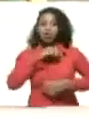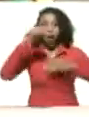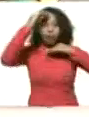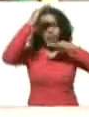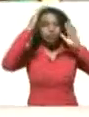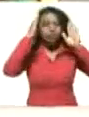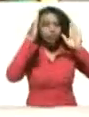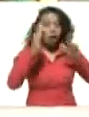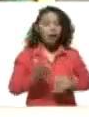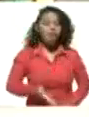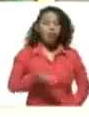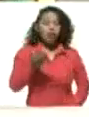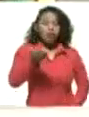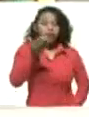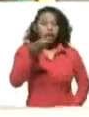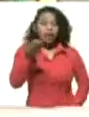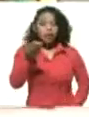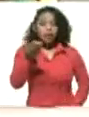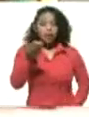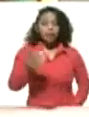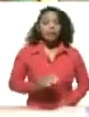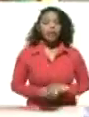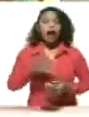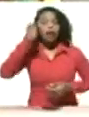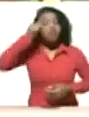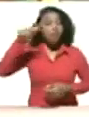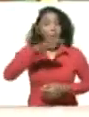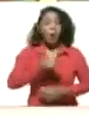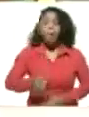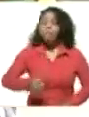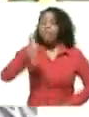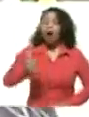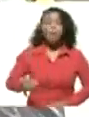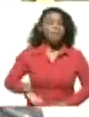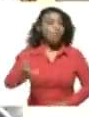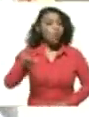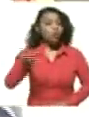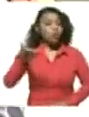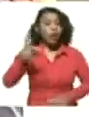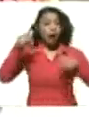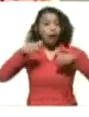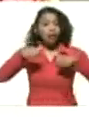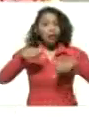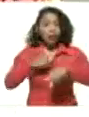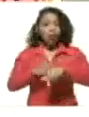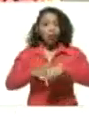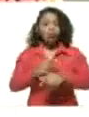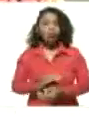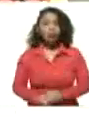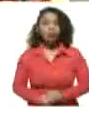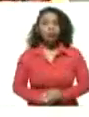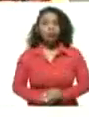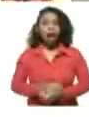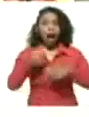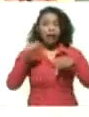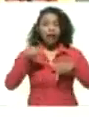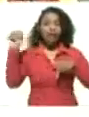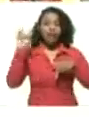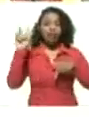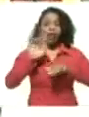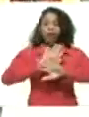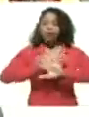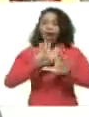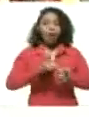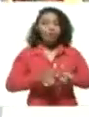prioritaria en nuestra población más importante atender en este momento en venezuela ya se ha autorizado